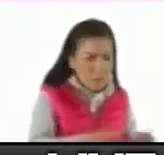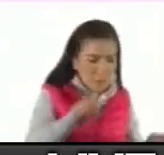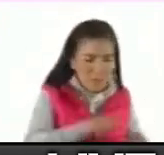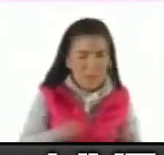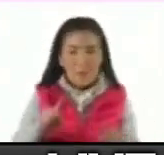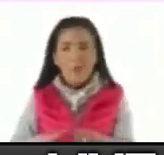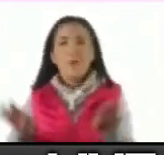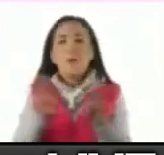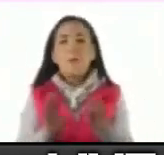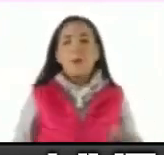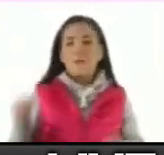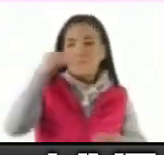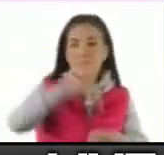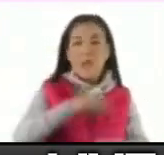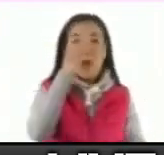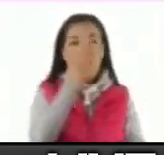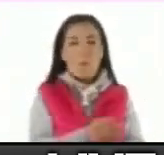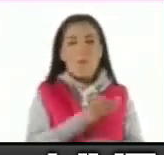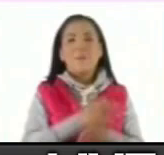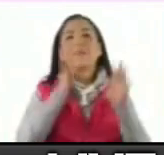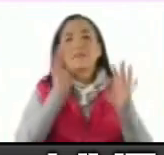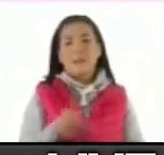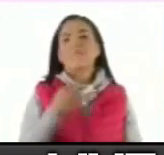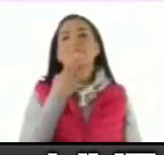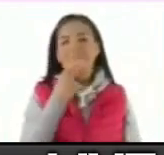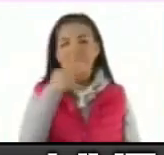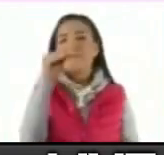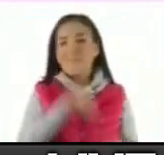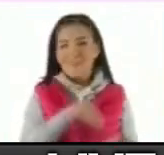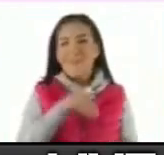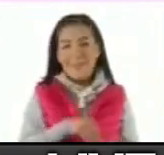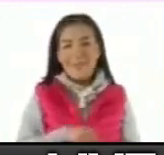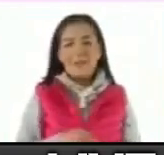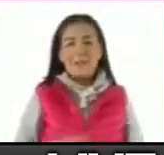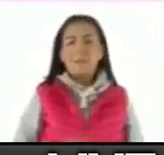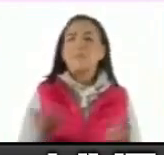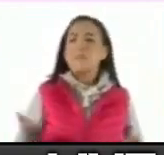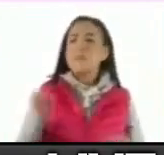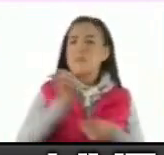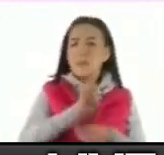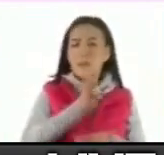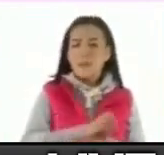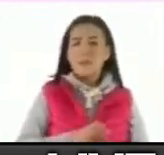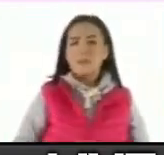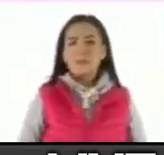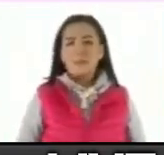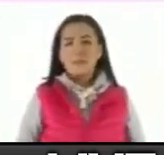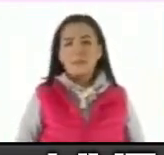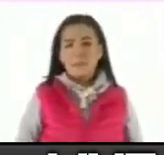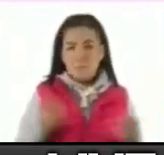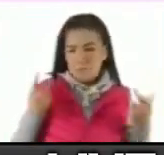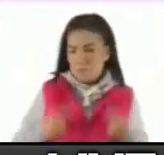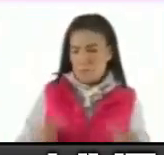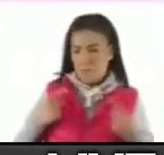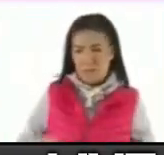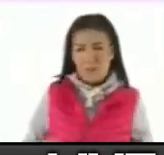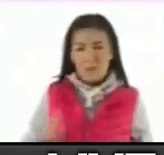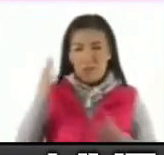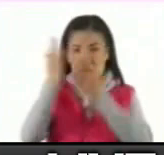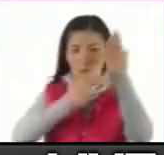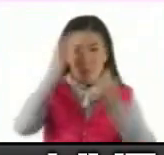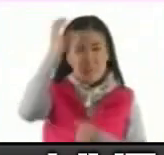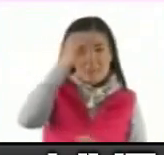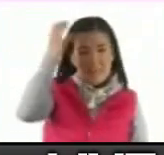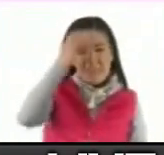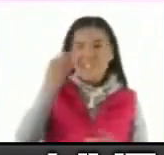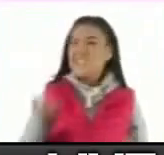o crearon instrumentos que hoy en día aún se emplean. Entonces, ¿eran personas de ciencia?